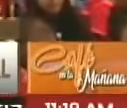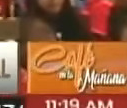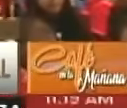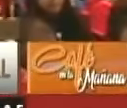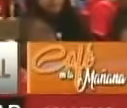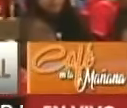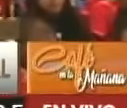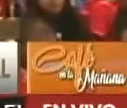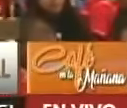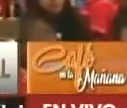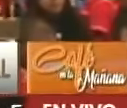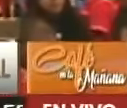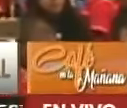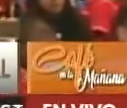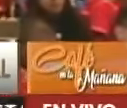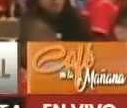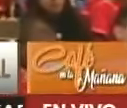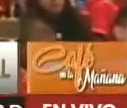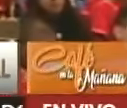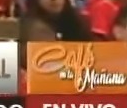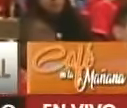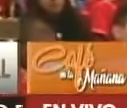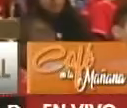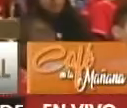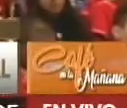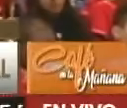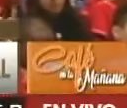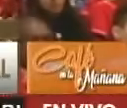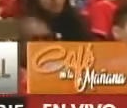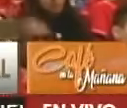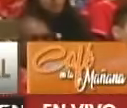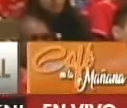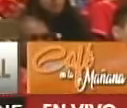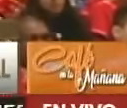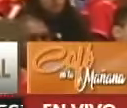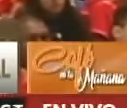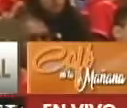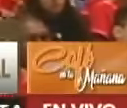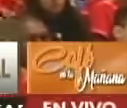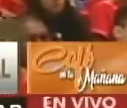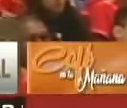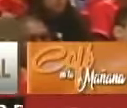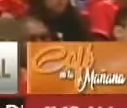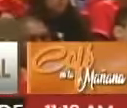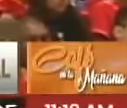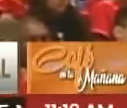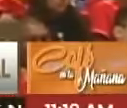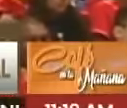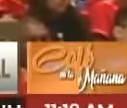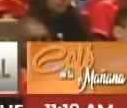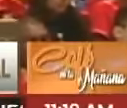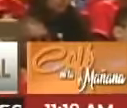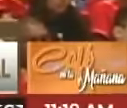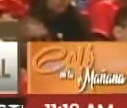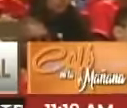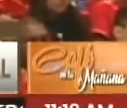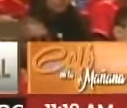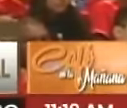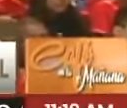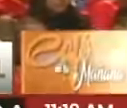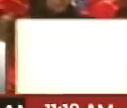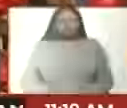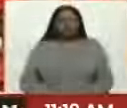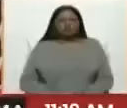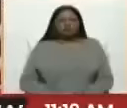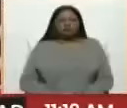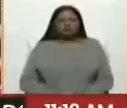los 21 municipios y de los 55 parroquias de esta región mirandina. De inmediato escuchamos al